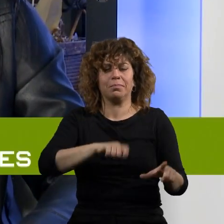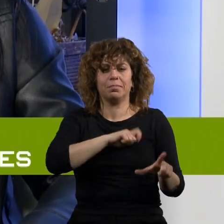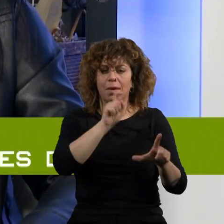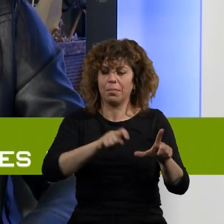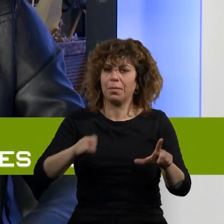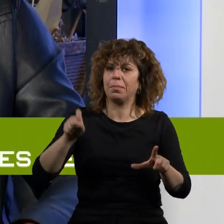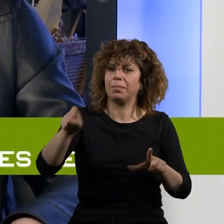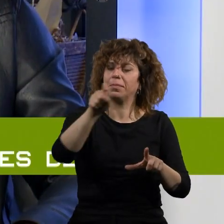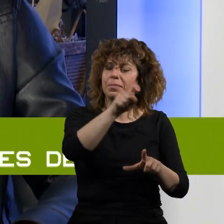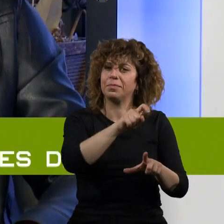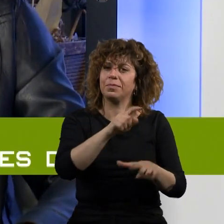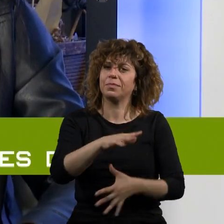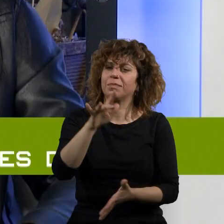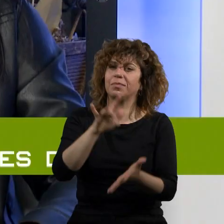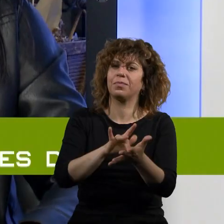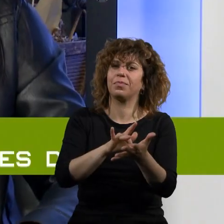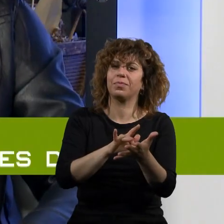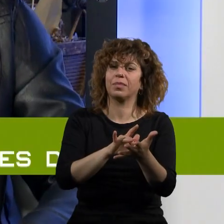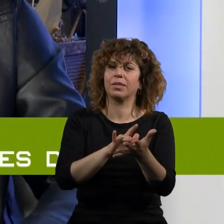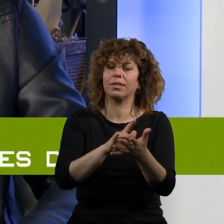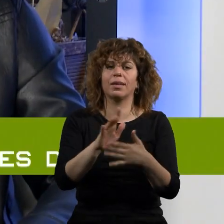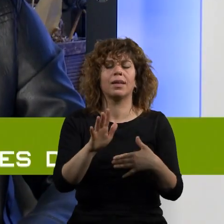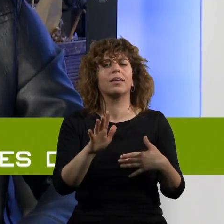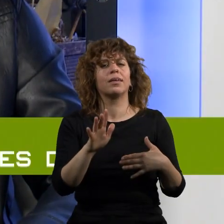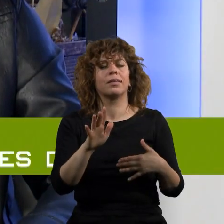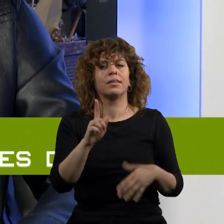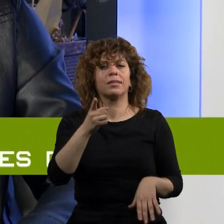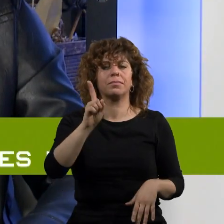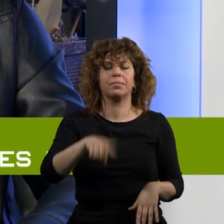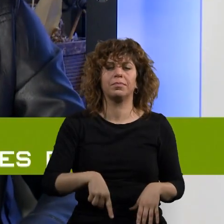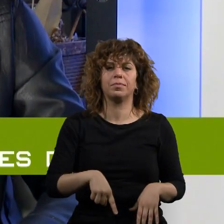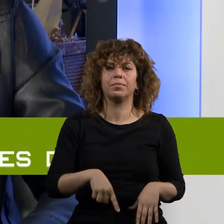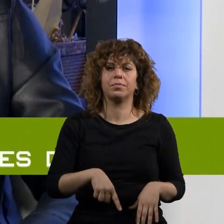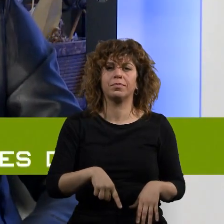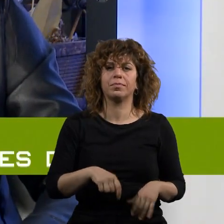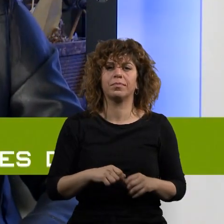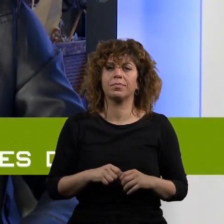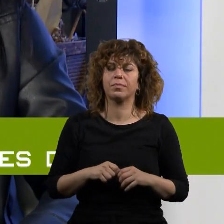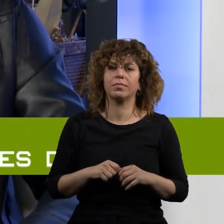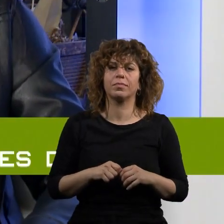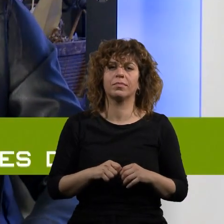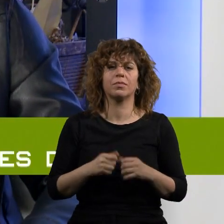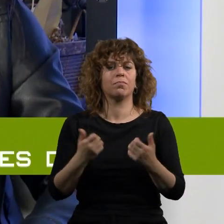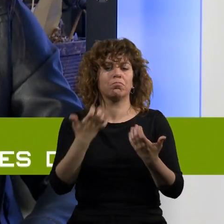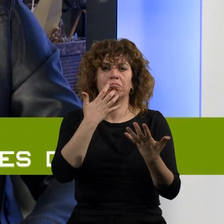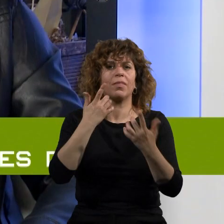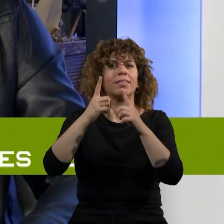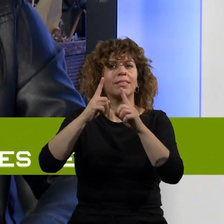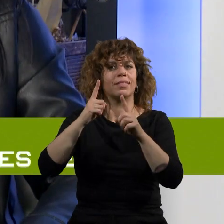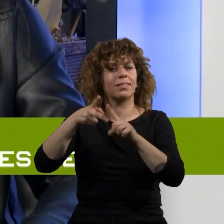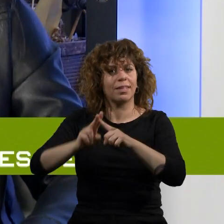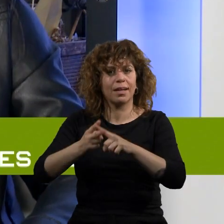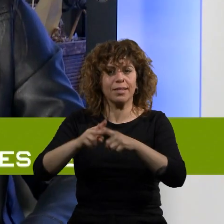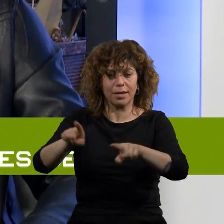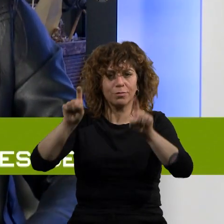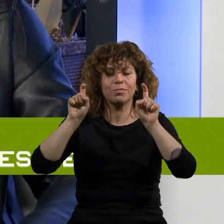España también, y bueno, y la has llevado ya también a un poco la reflexión con talleres, ¿no? Y